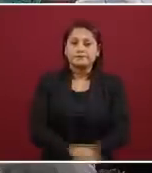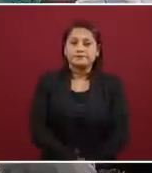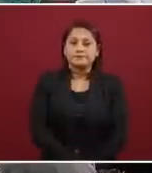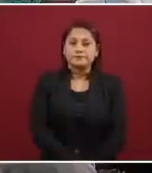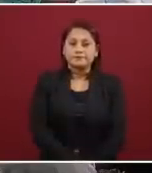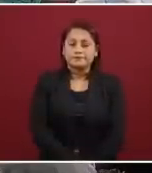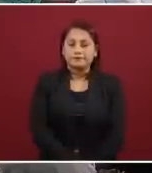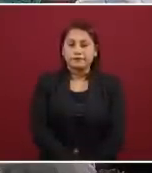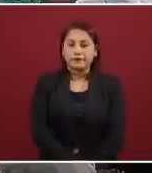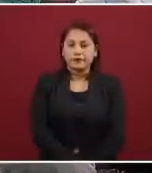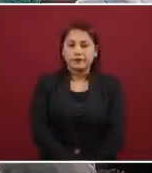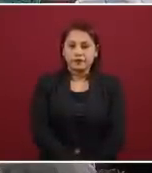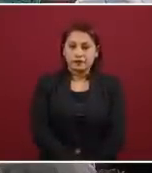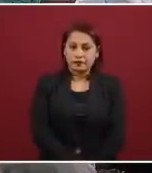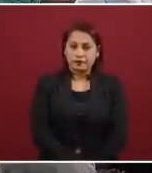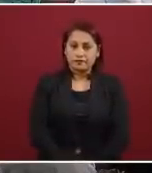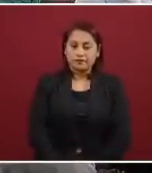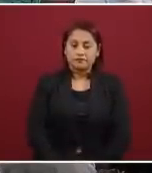Presidente.